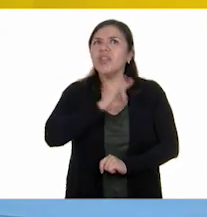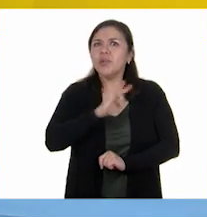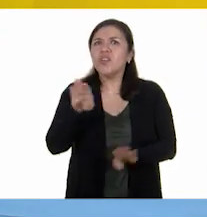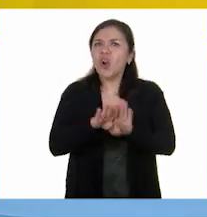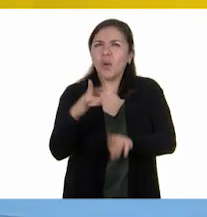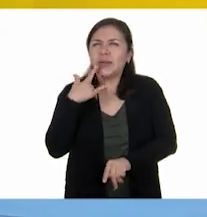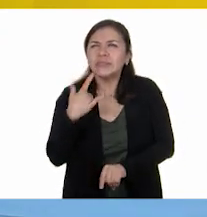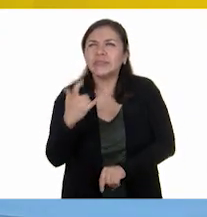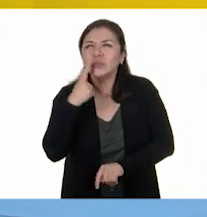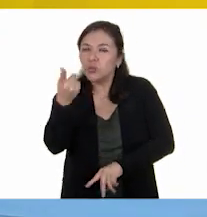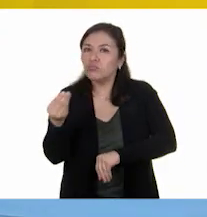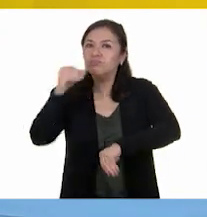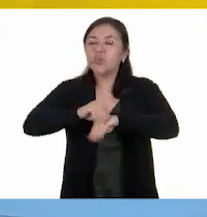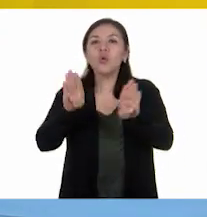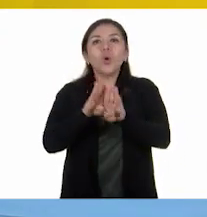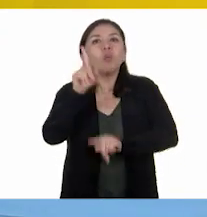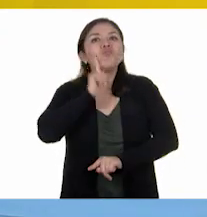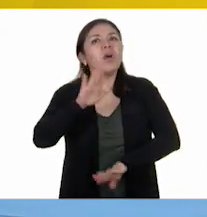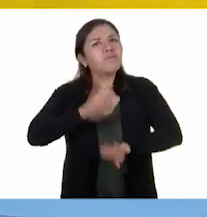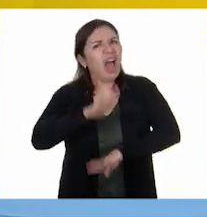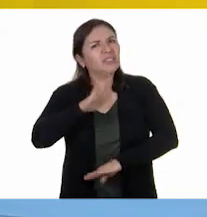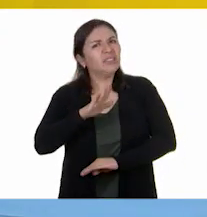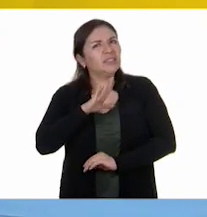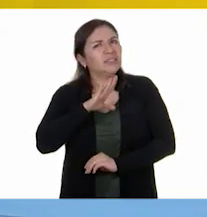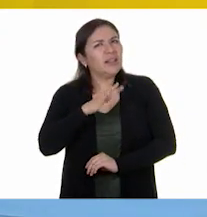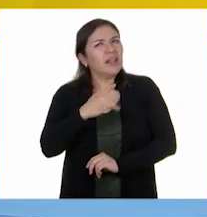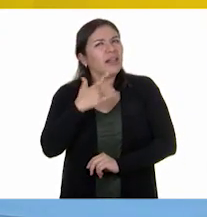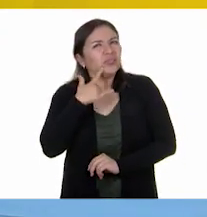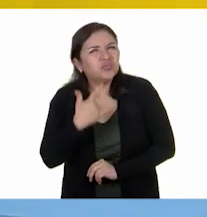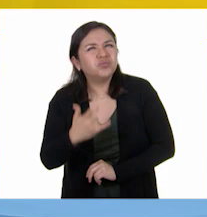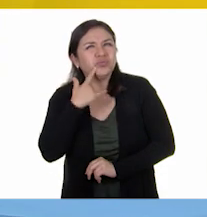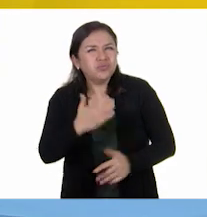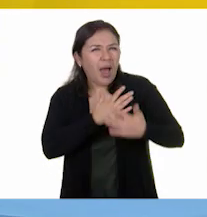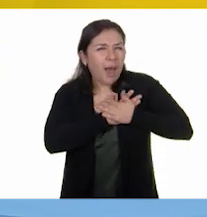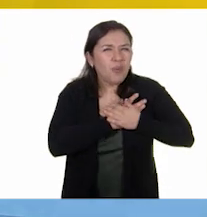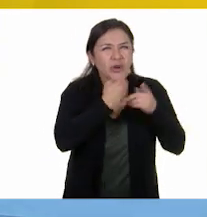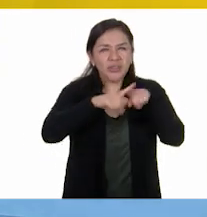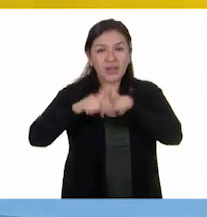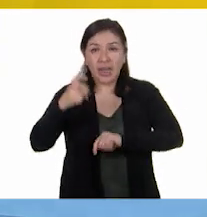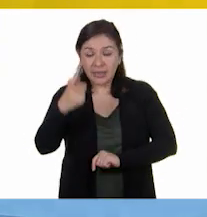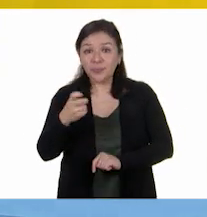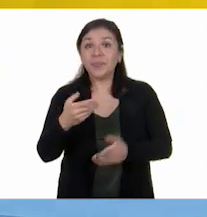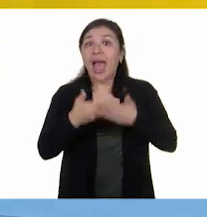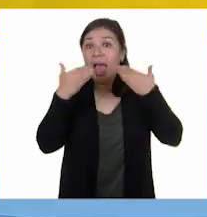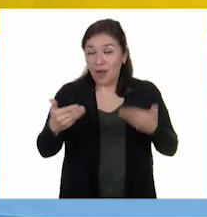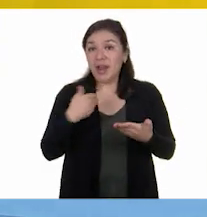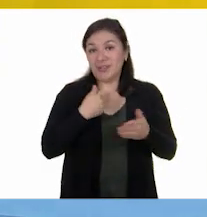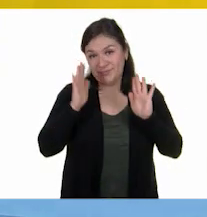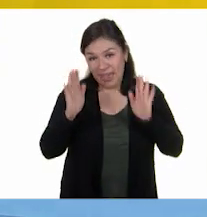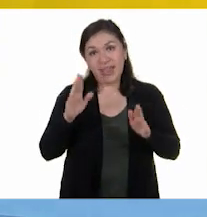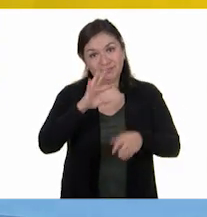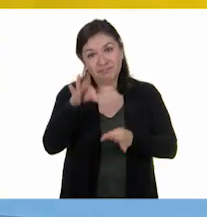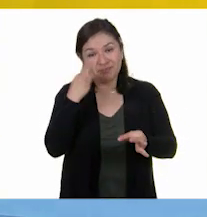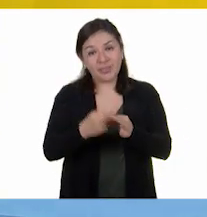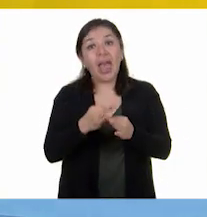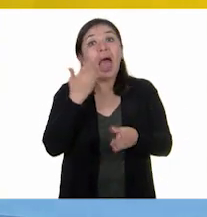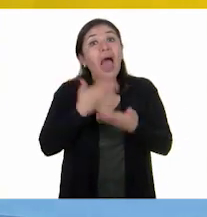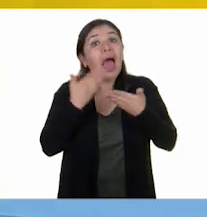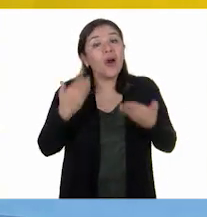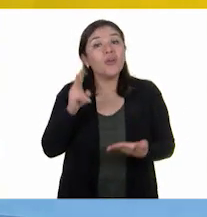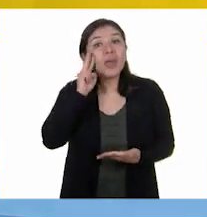impulsen a ser una mujer tan apasionada. Y ahora sí, tal y como lo anticipamos. A